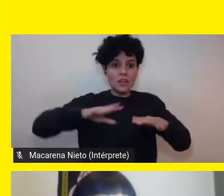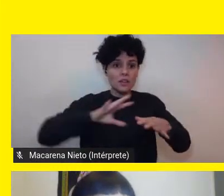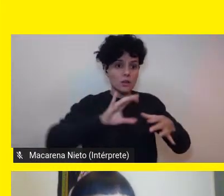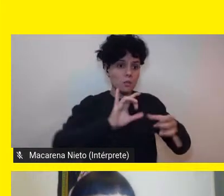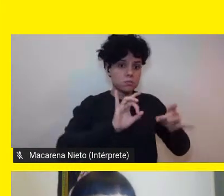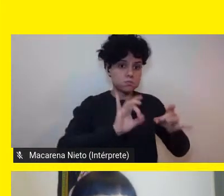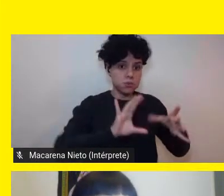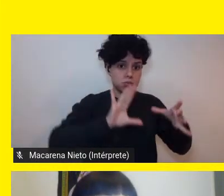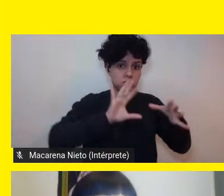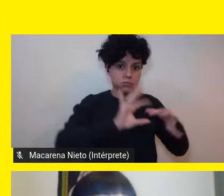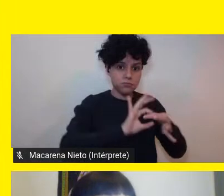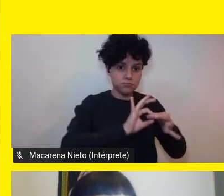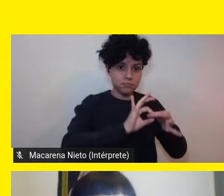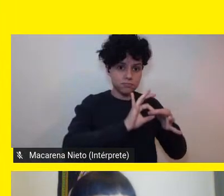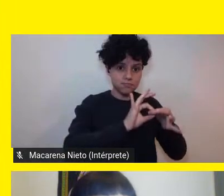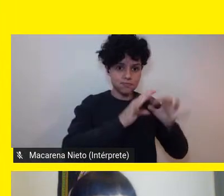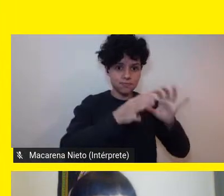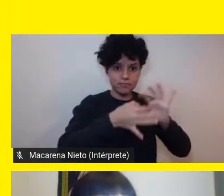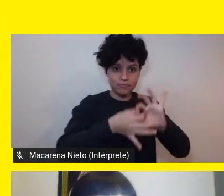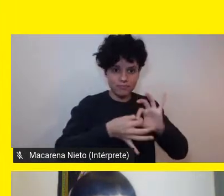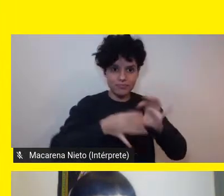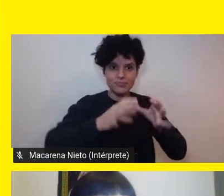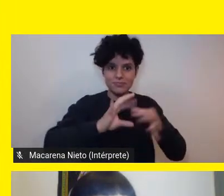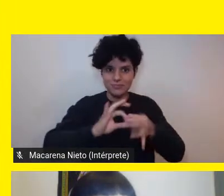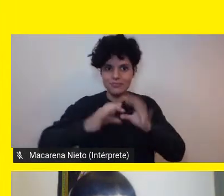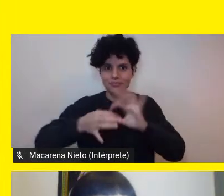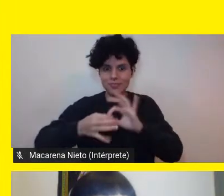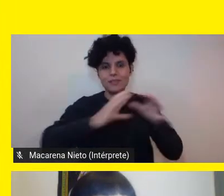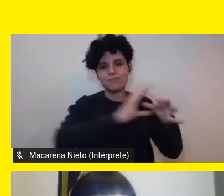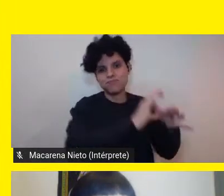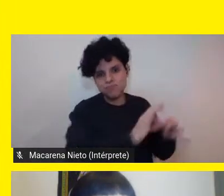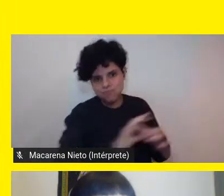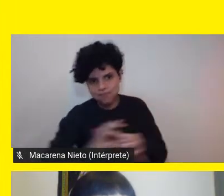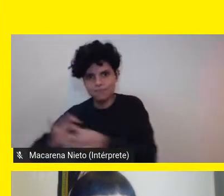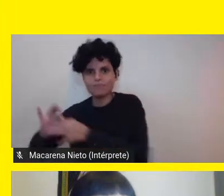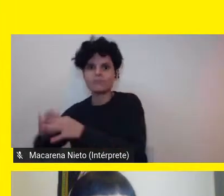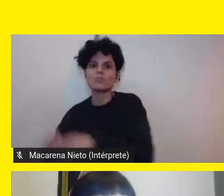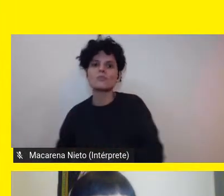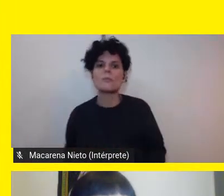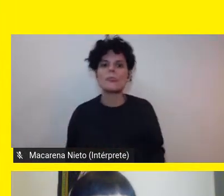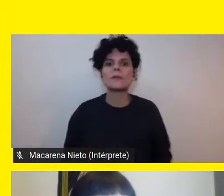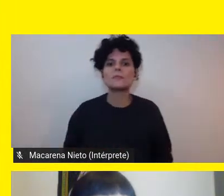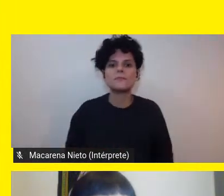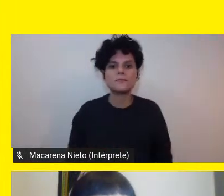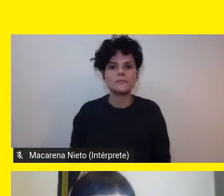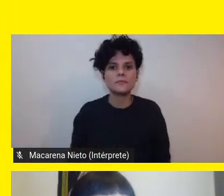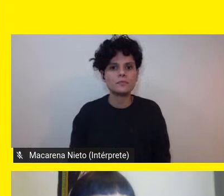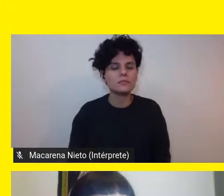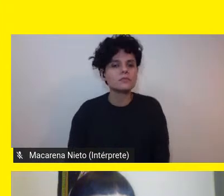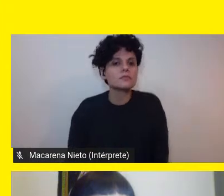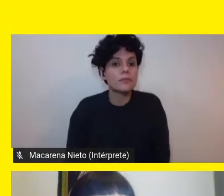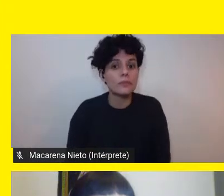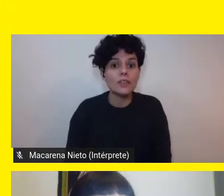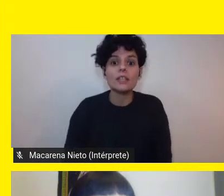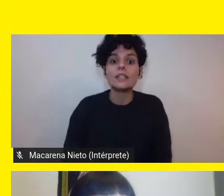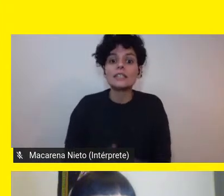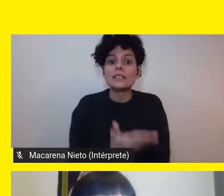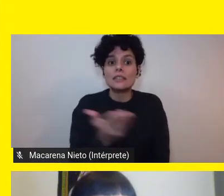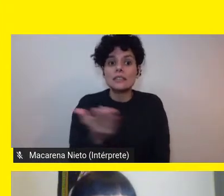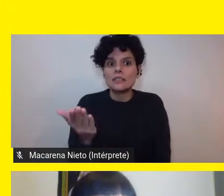¿Qué creen ustedes que a partir del 18 de octubre, me parece a mí que hay más Vicentes Barzanas, hay